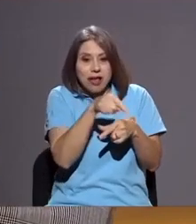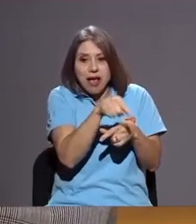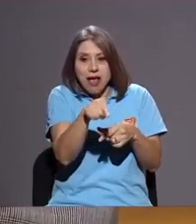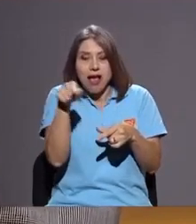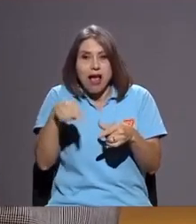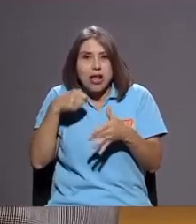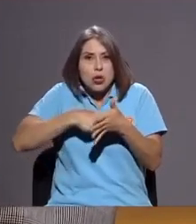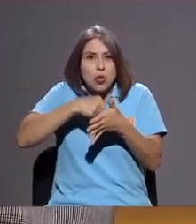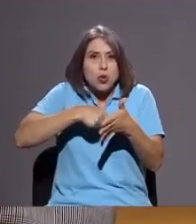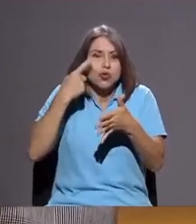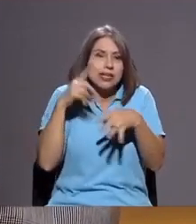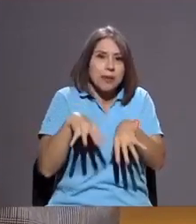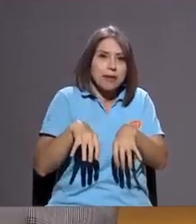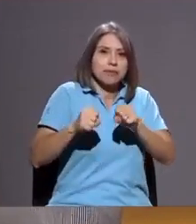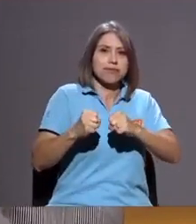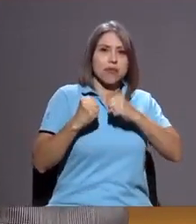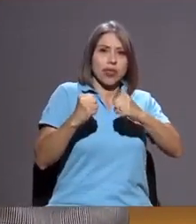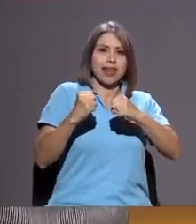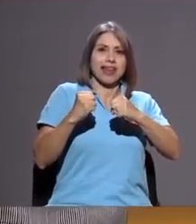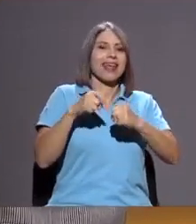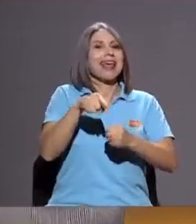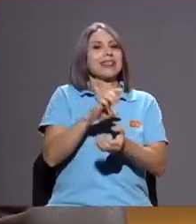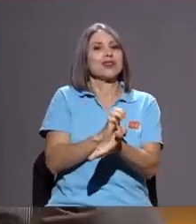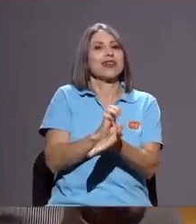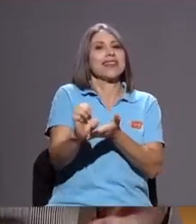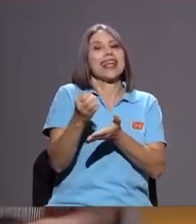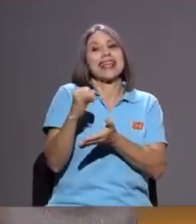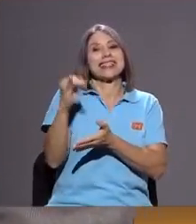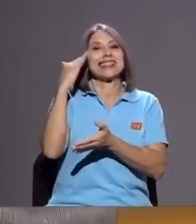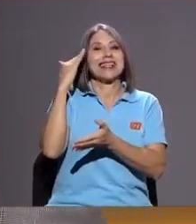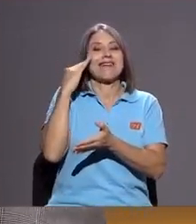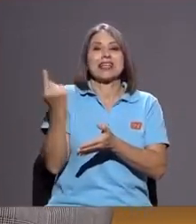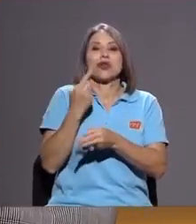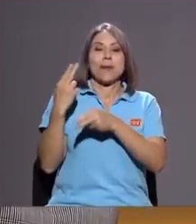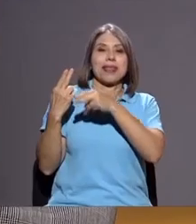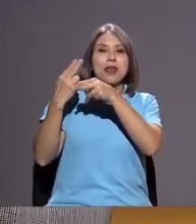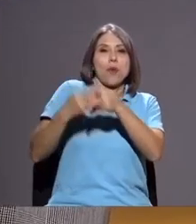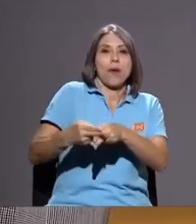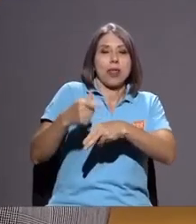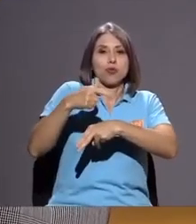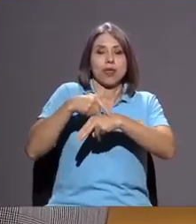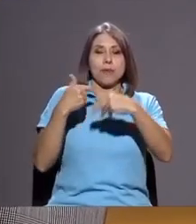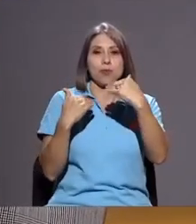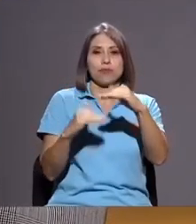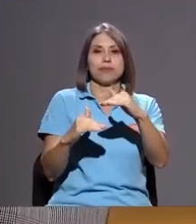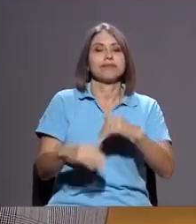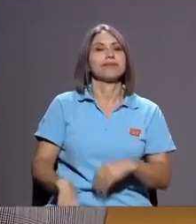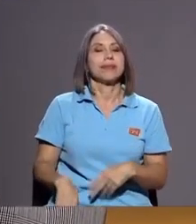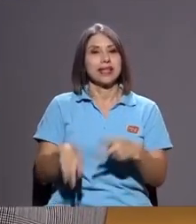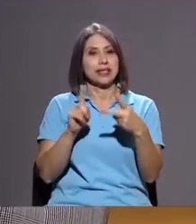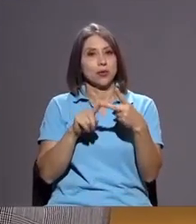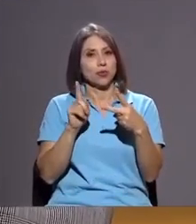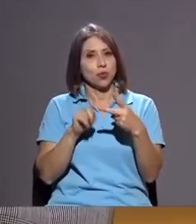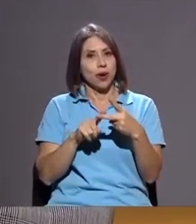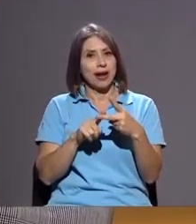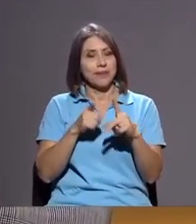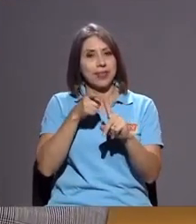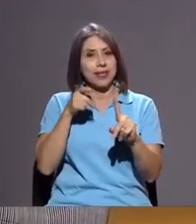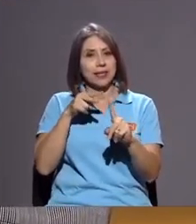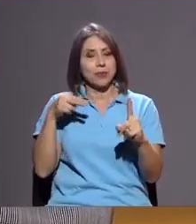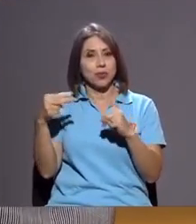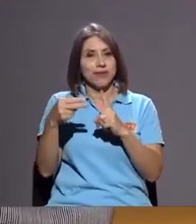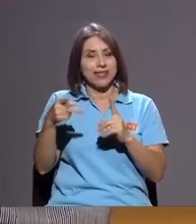se evitaría si se sabe que se está nombrando solo por un plazo determinado. En segundo lugar, ya desde el punto de vista